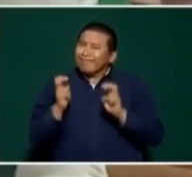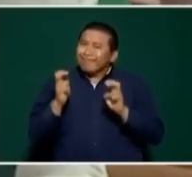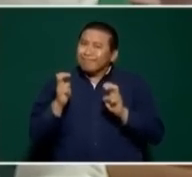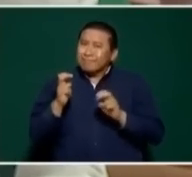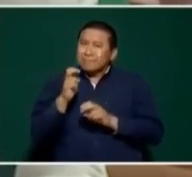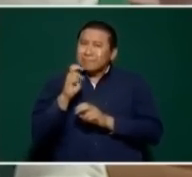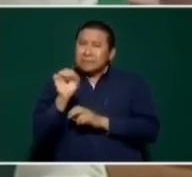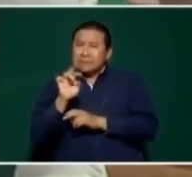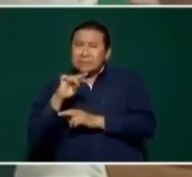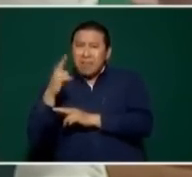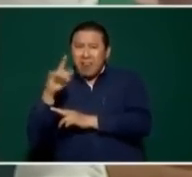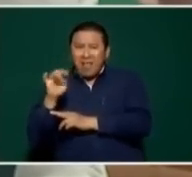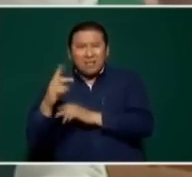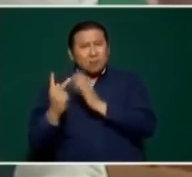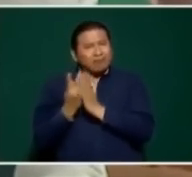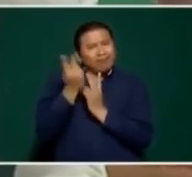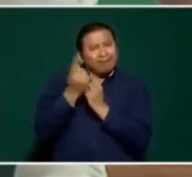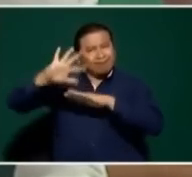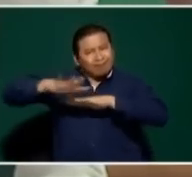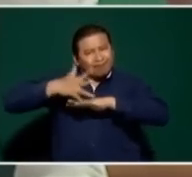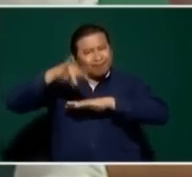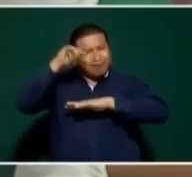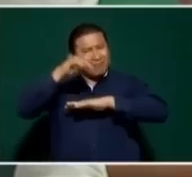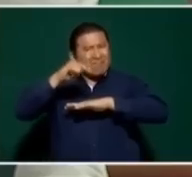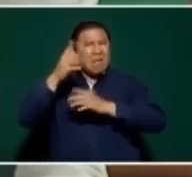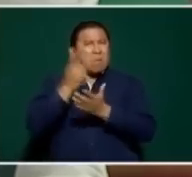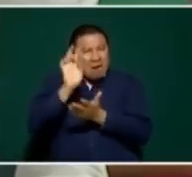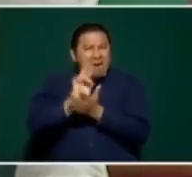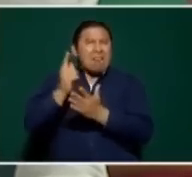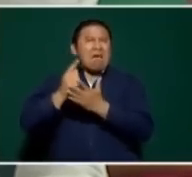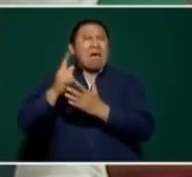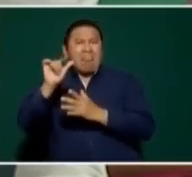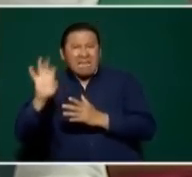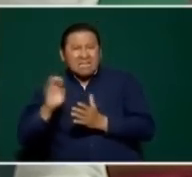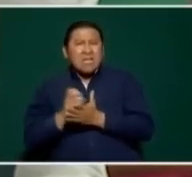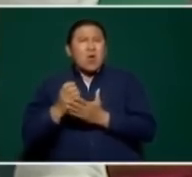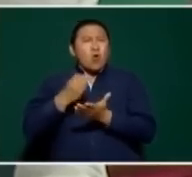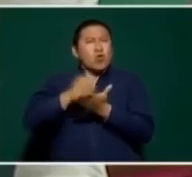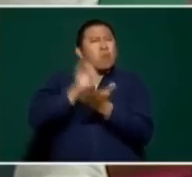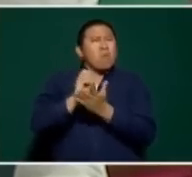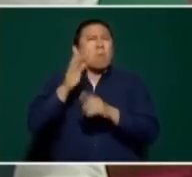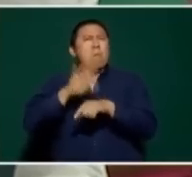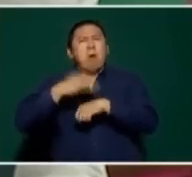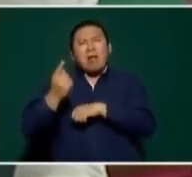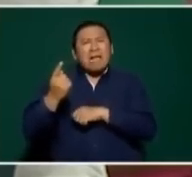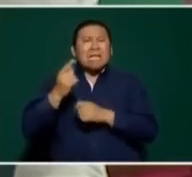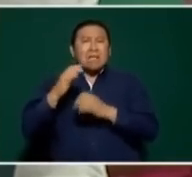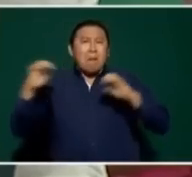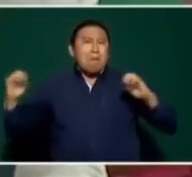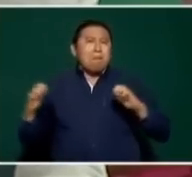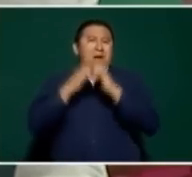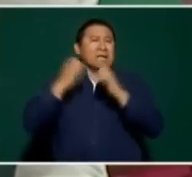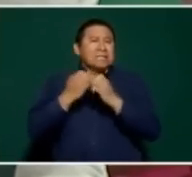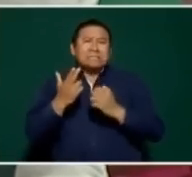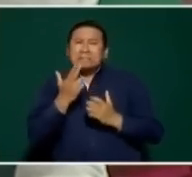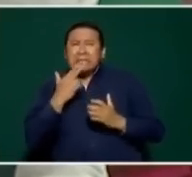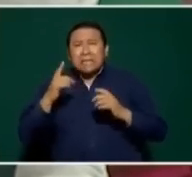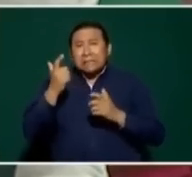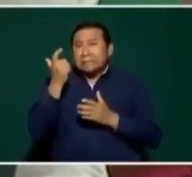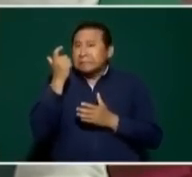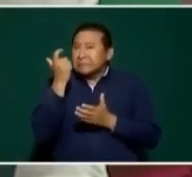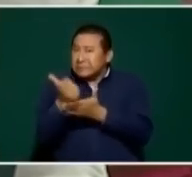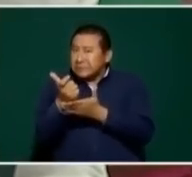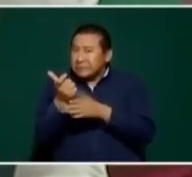sargazo? En ellos está Bacalar, Lázaro Cárdenas, Otón Blanco. ¿Por qué se declaró emergencia si se va a usar ese